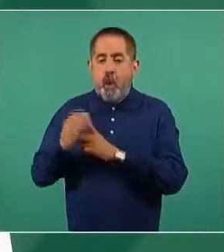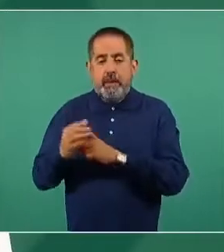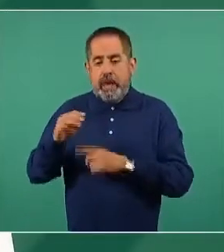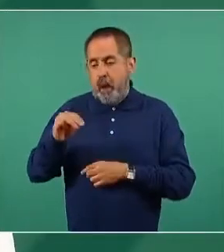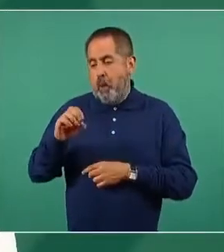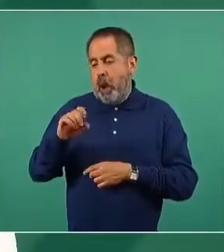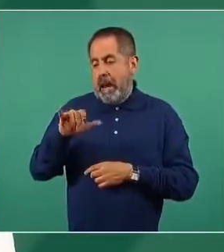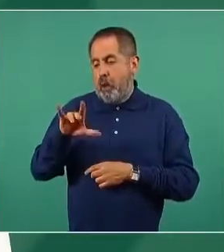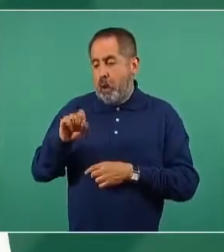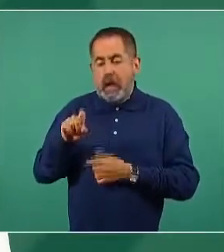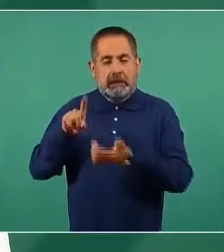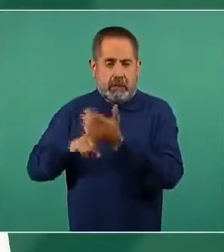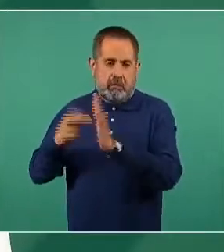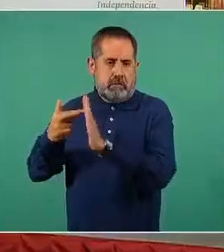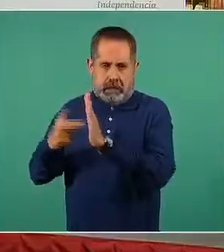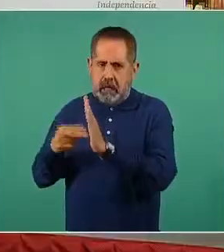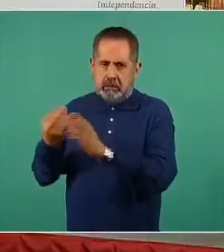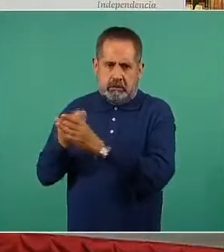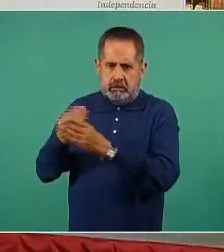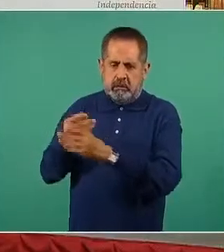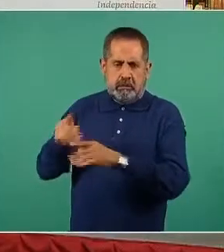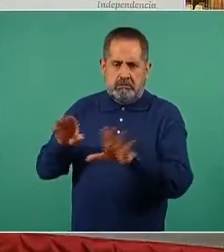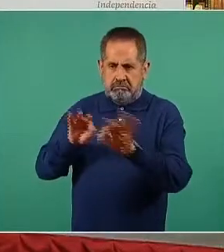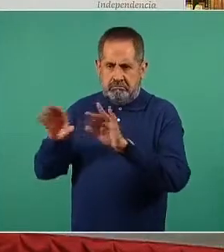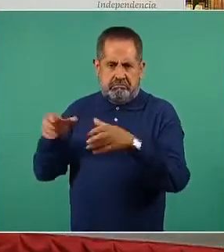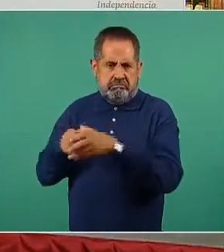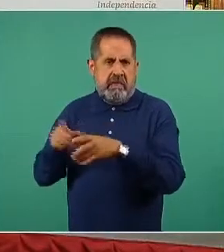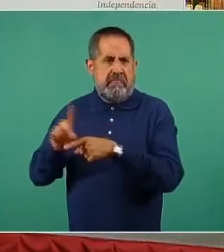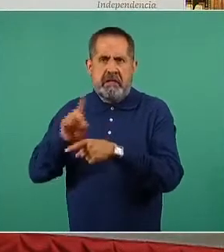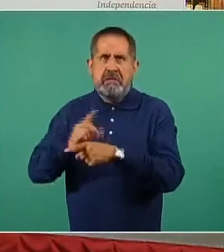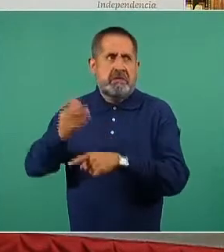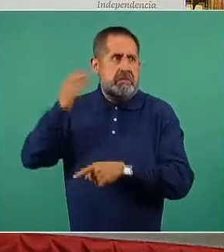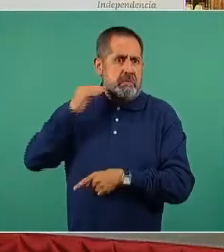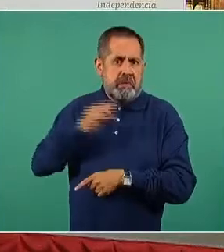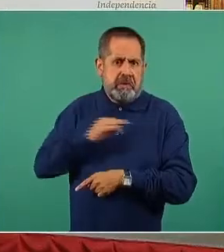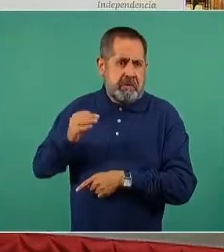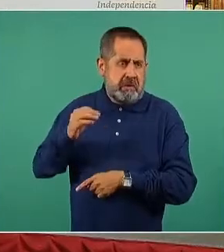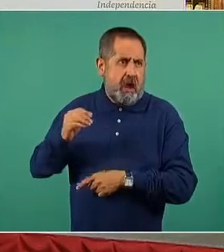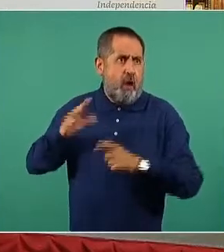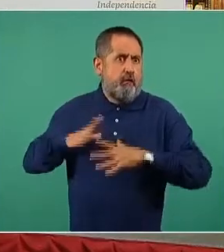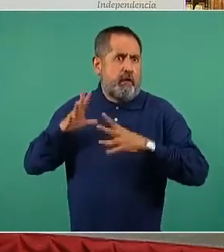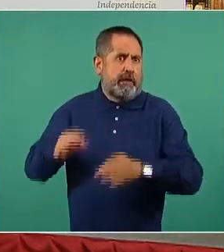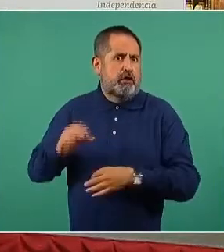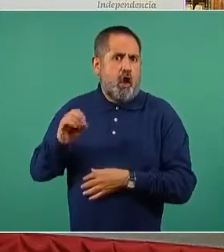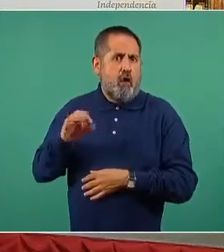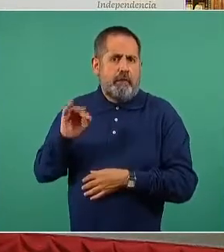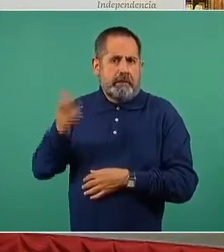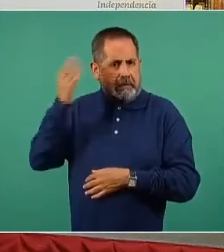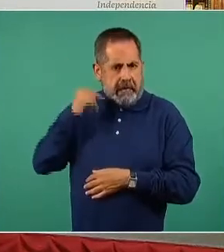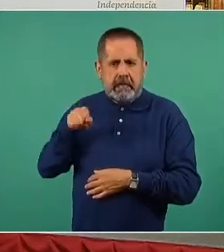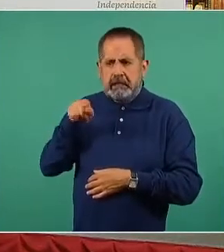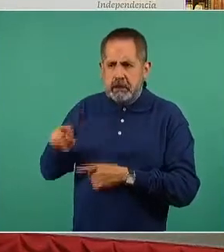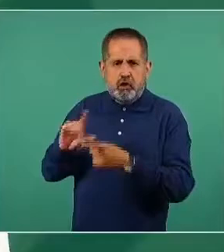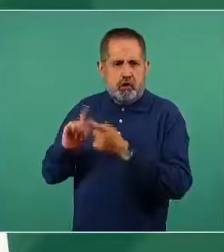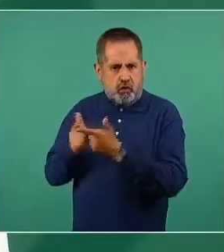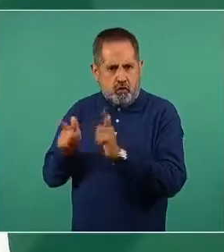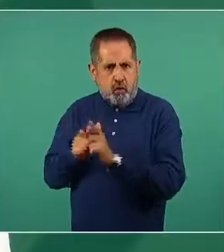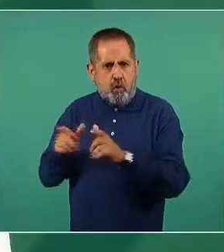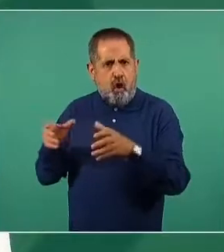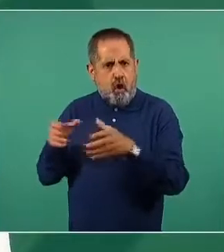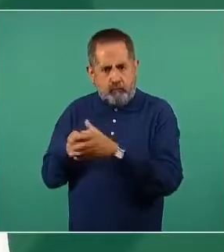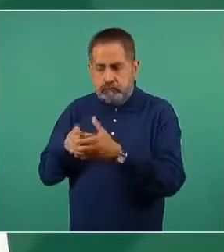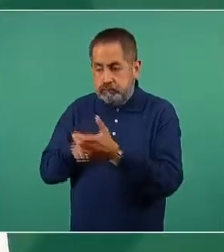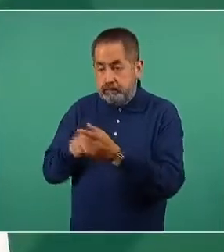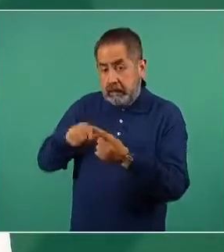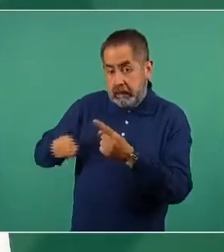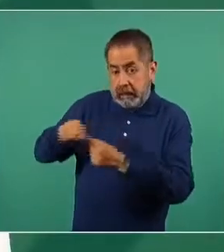es un comité que está reglamentado desde hace mucho, posiblemente desde que existe COFEPRIS, en el que